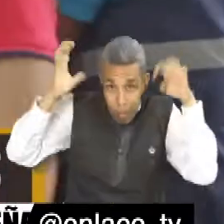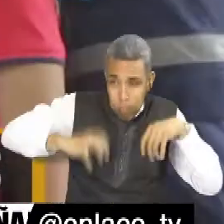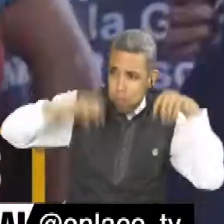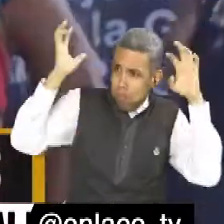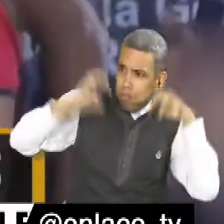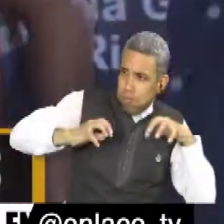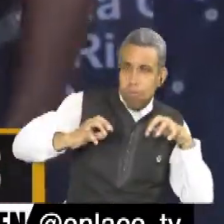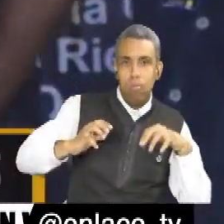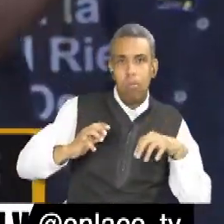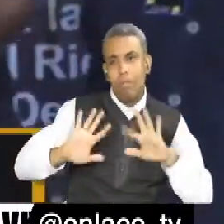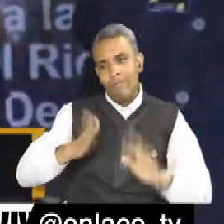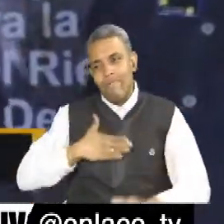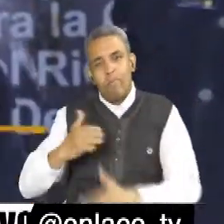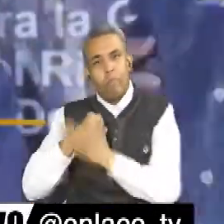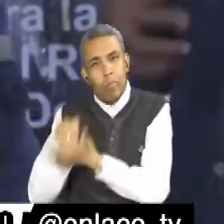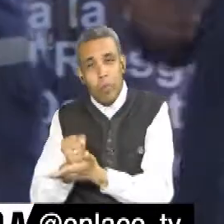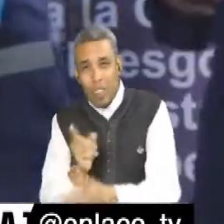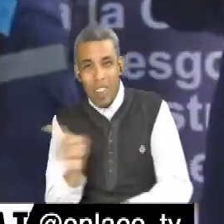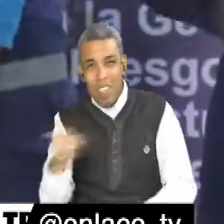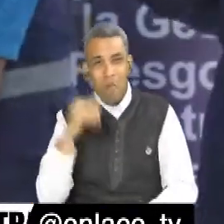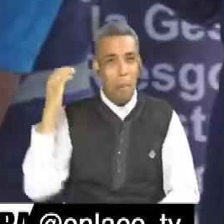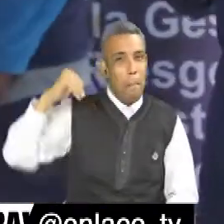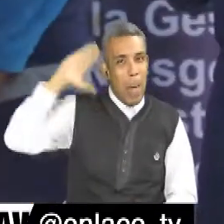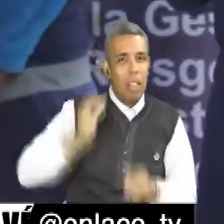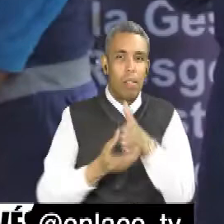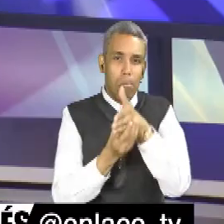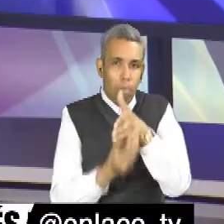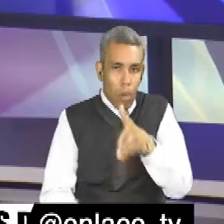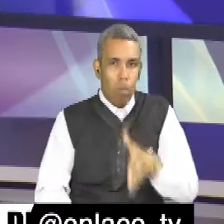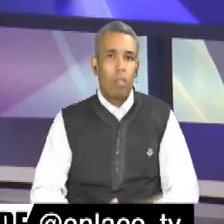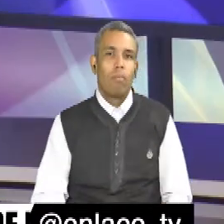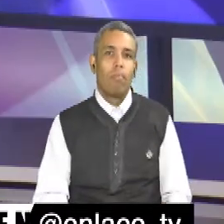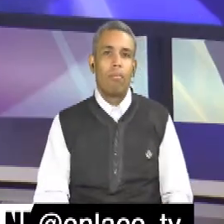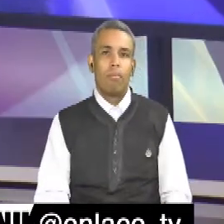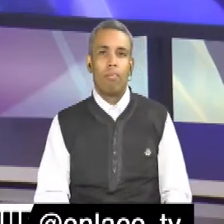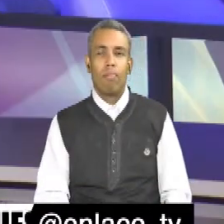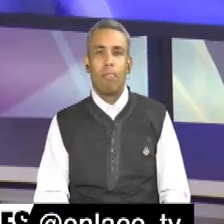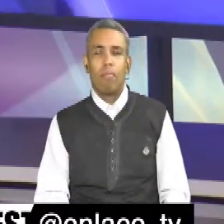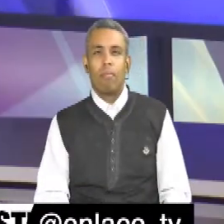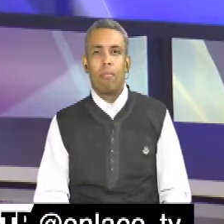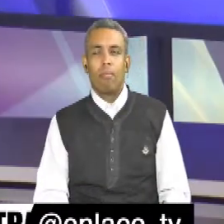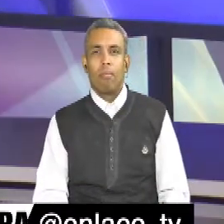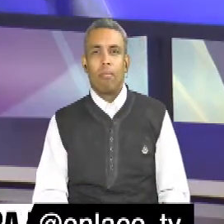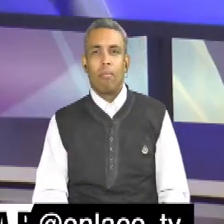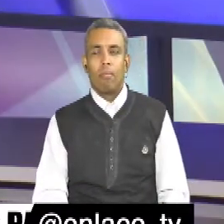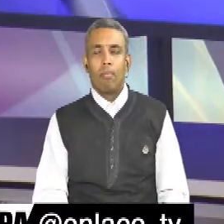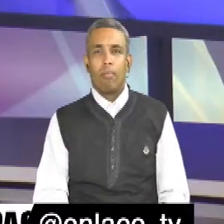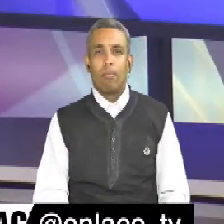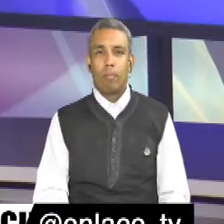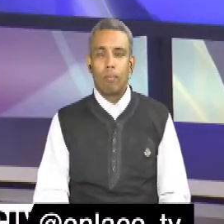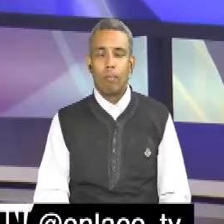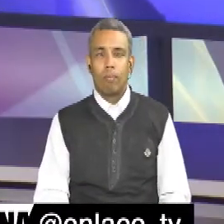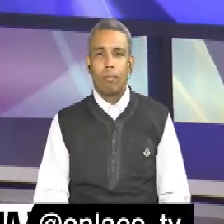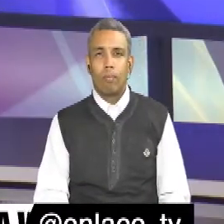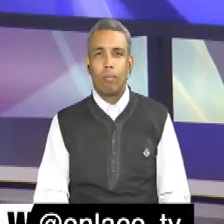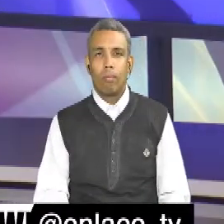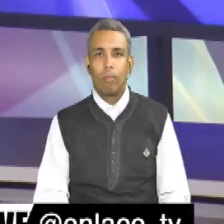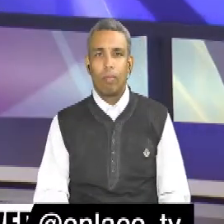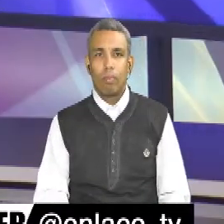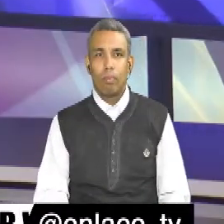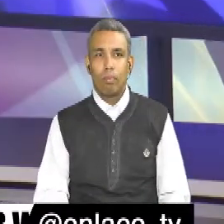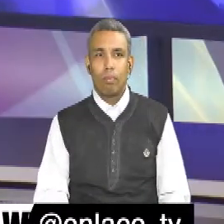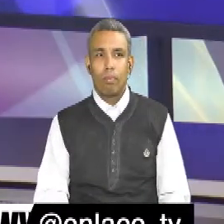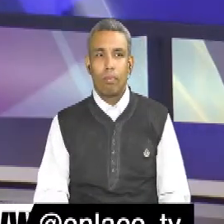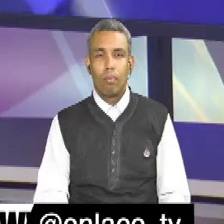pro de las comunidades más vulnerables de la zona rural. Y aunque usted no lo crea, cuando se hace un controlado uso